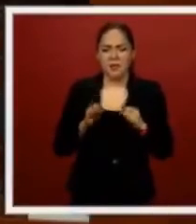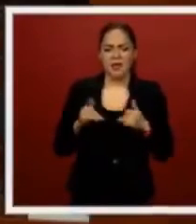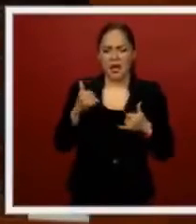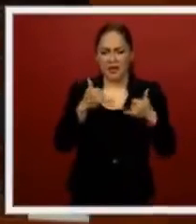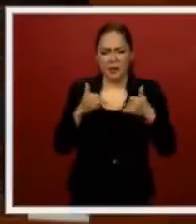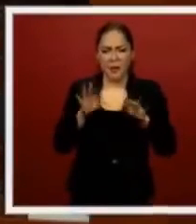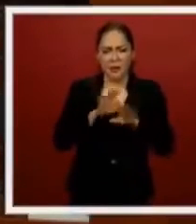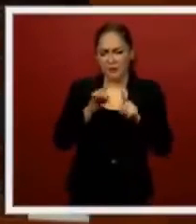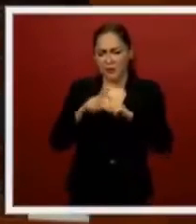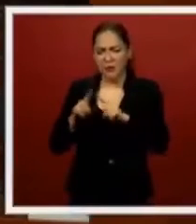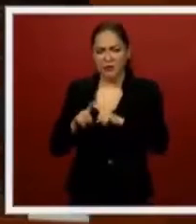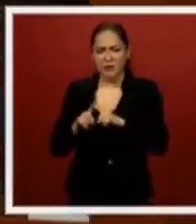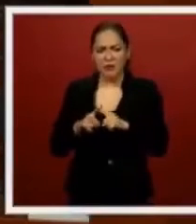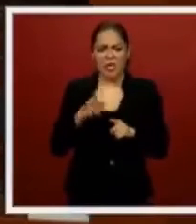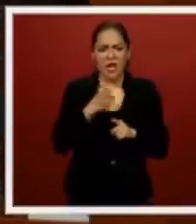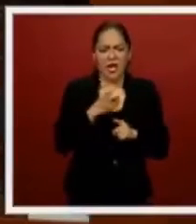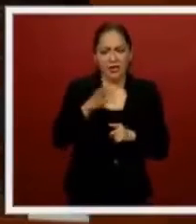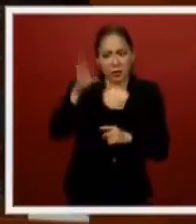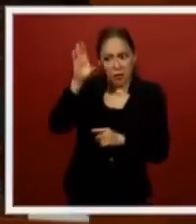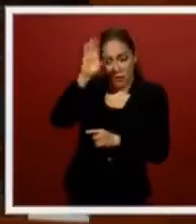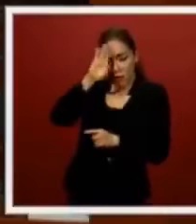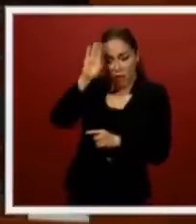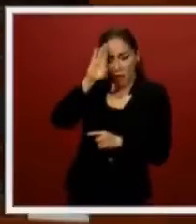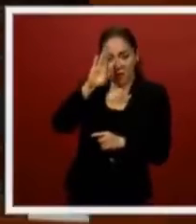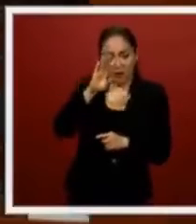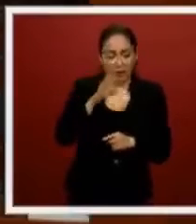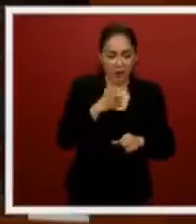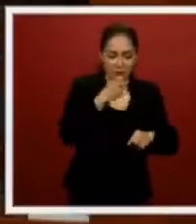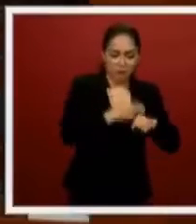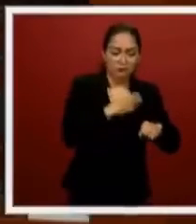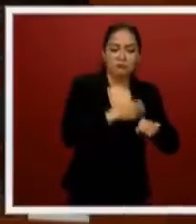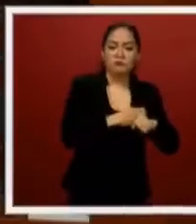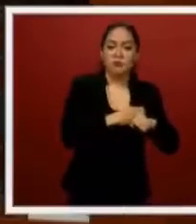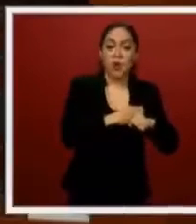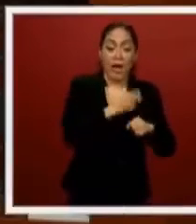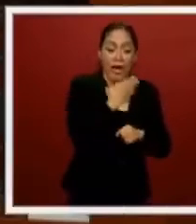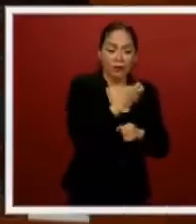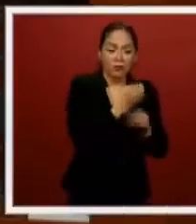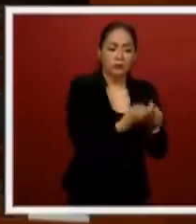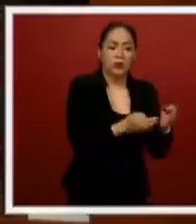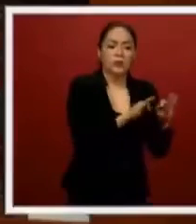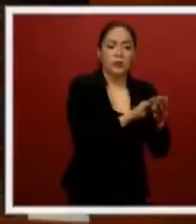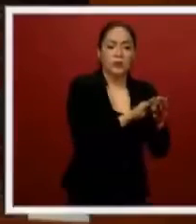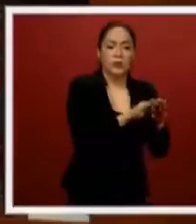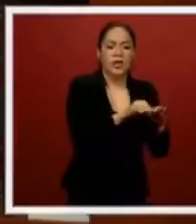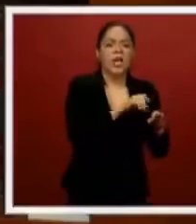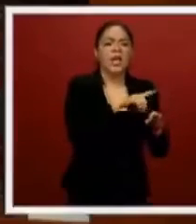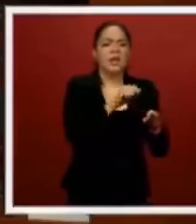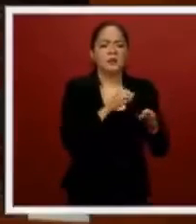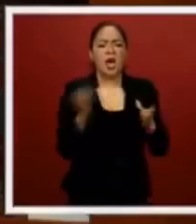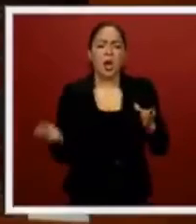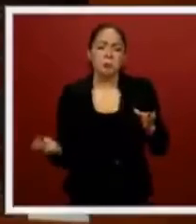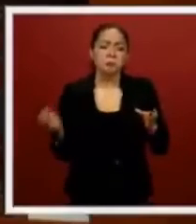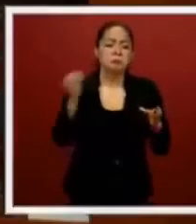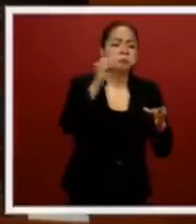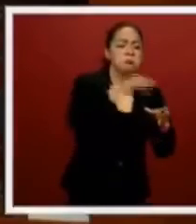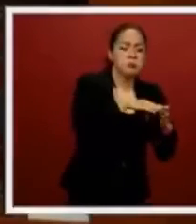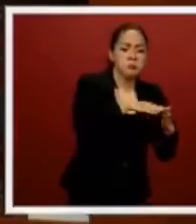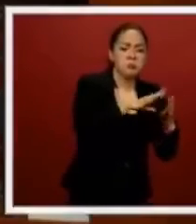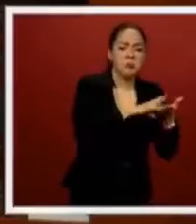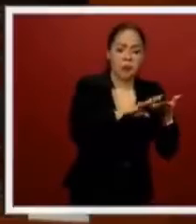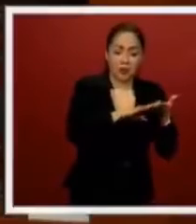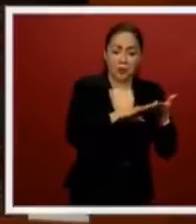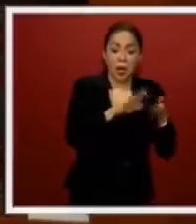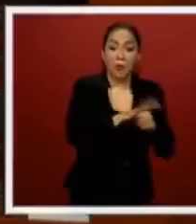a esa parte, diríamos, de las ciencias duras. Y agregaron la lectura, porque dicen que quien no sabe